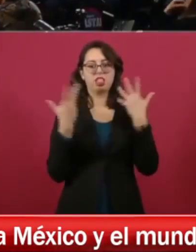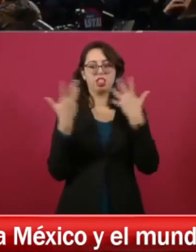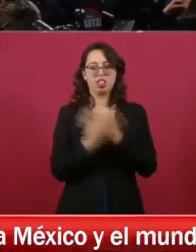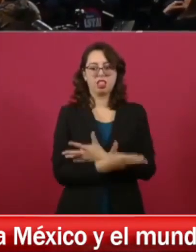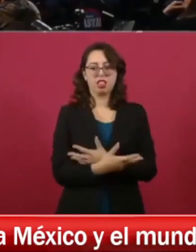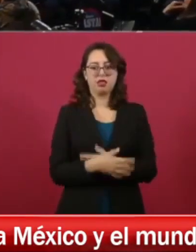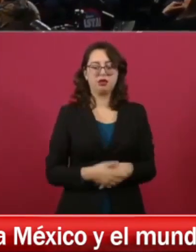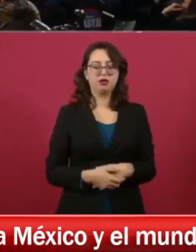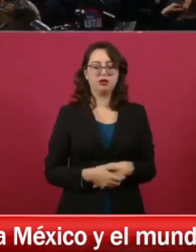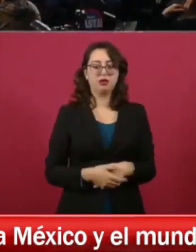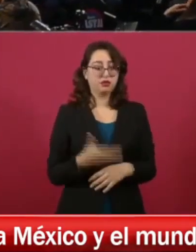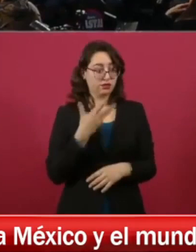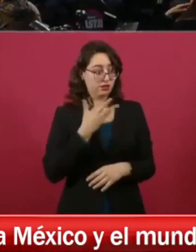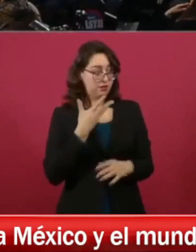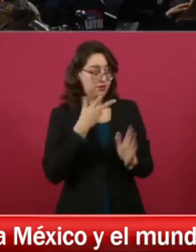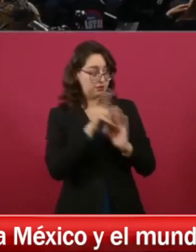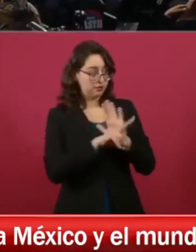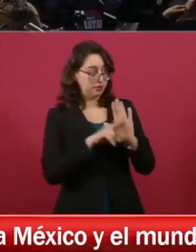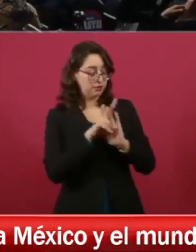Consíguela, a ver, ponla.